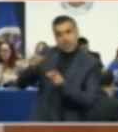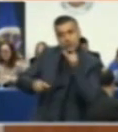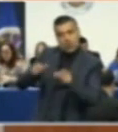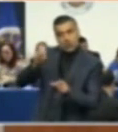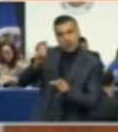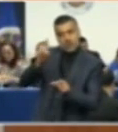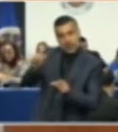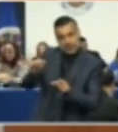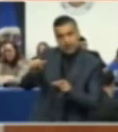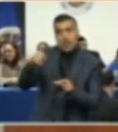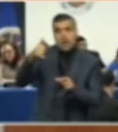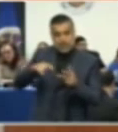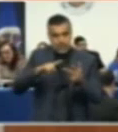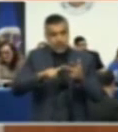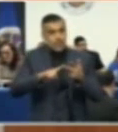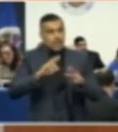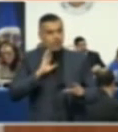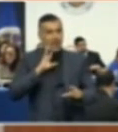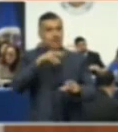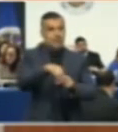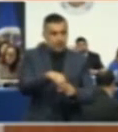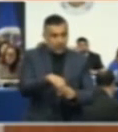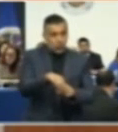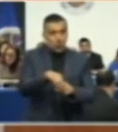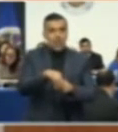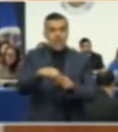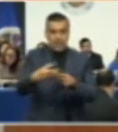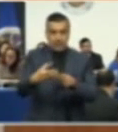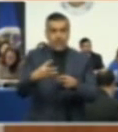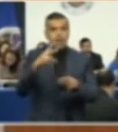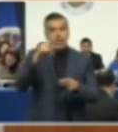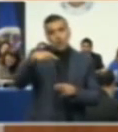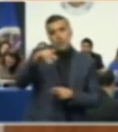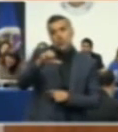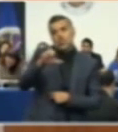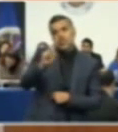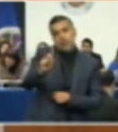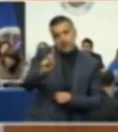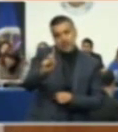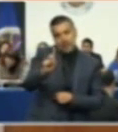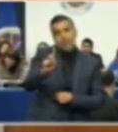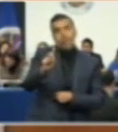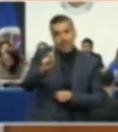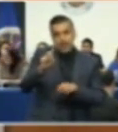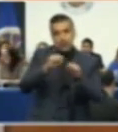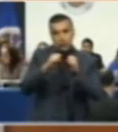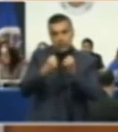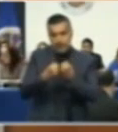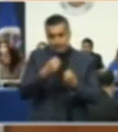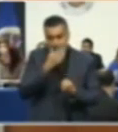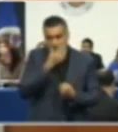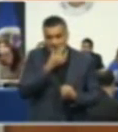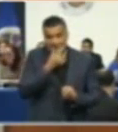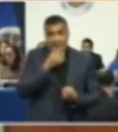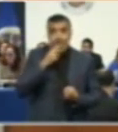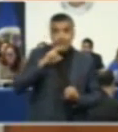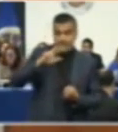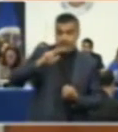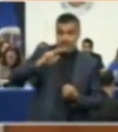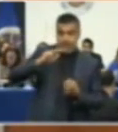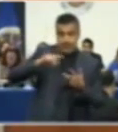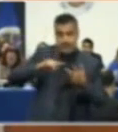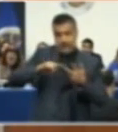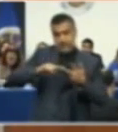con discapacidad y el principio de participación e inclusión de las personas con discapacidad en la sociedad. En tercer